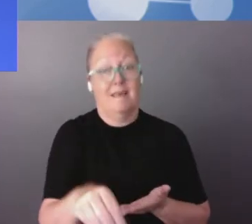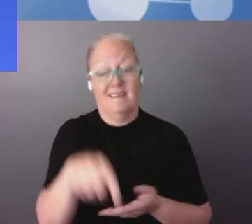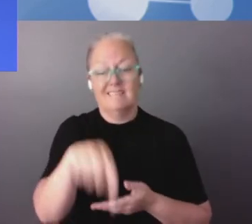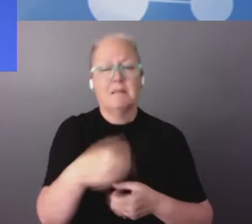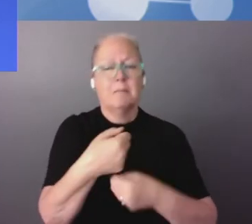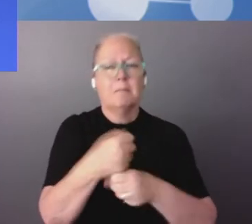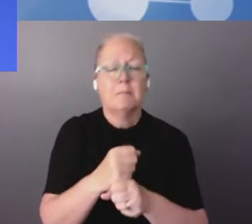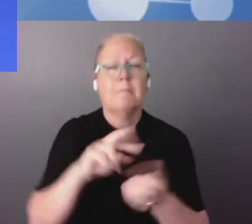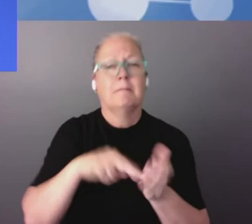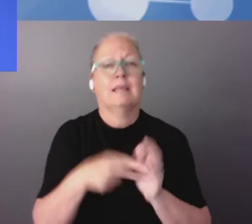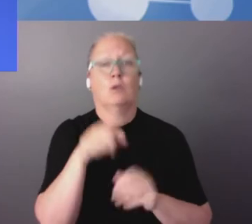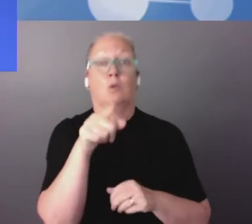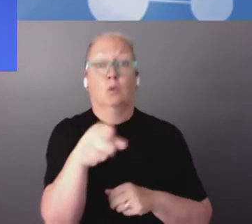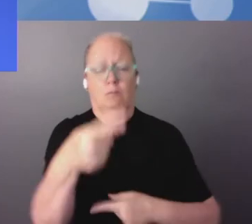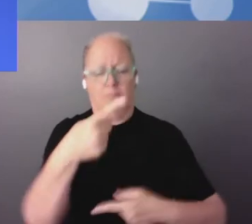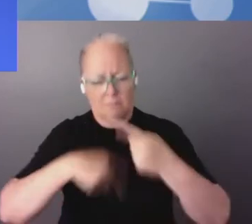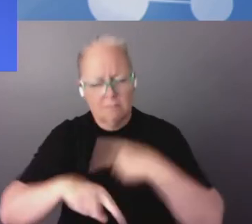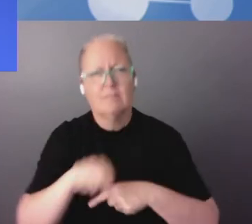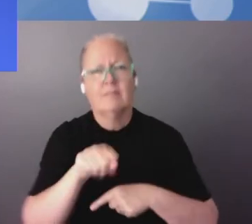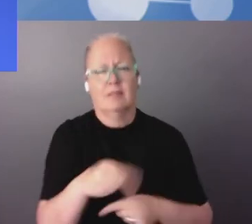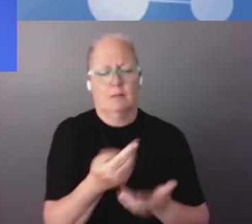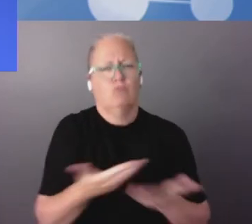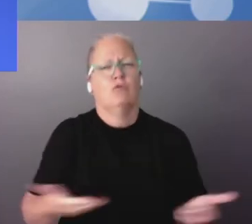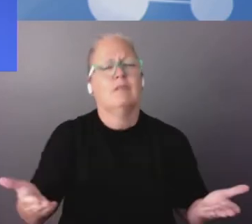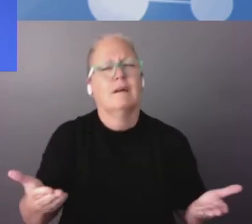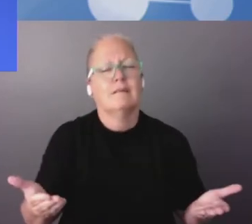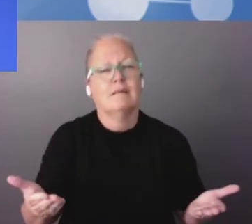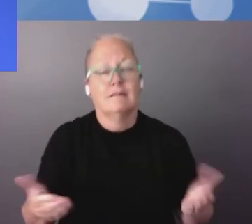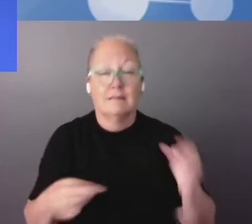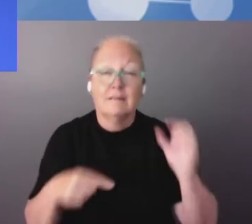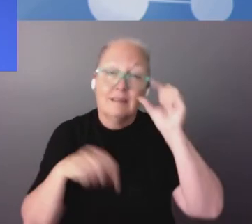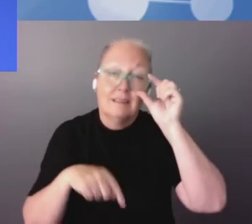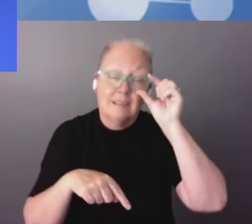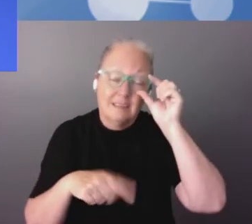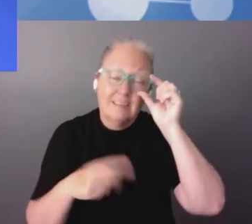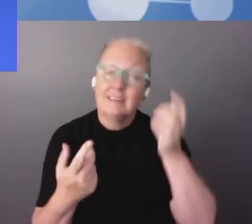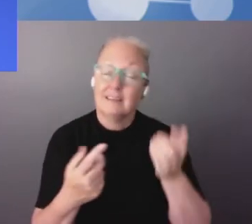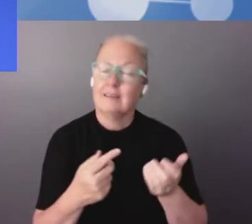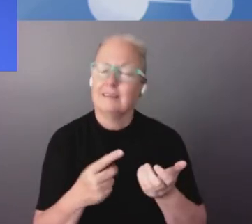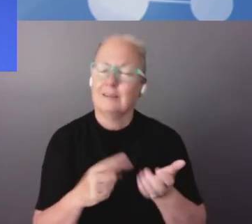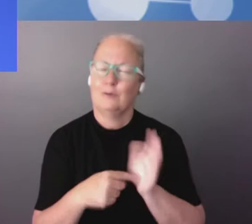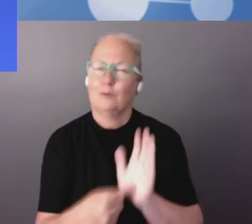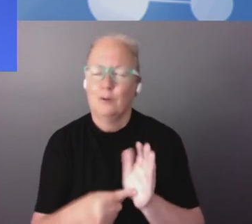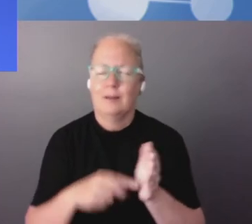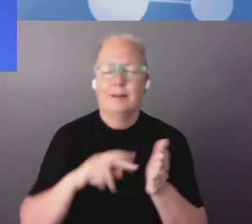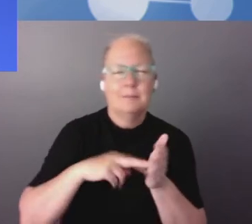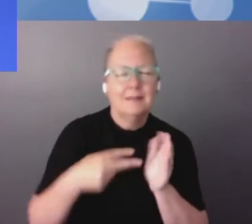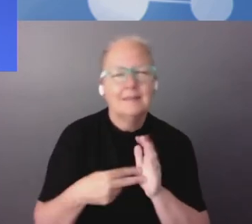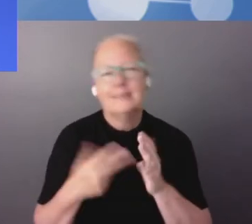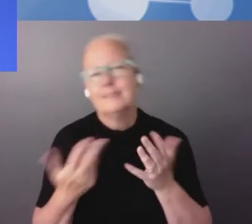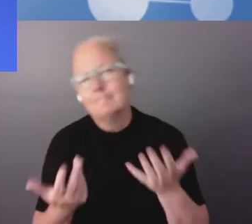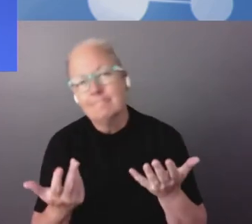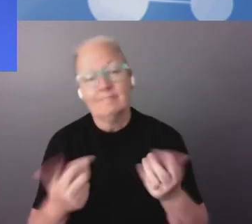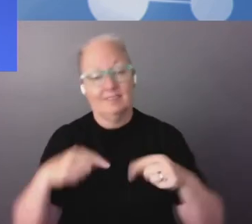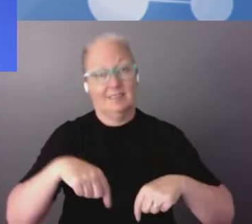frase explica bien la situación de los individuos en esta era de Internet, en la